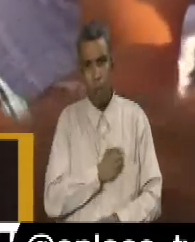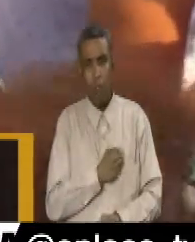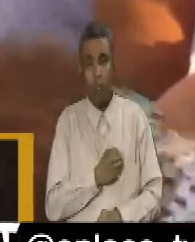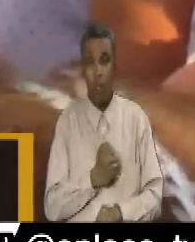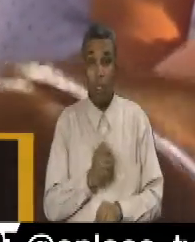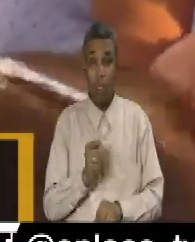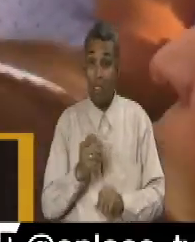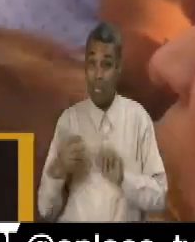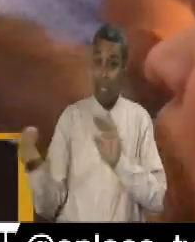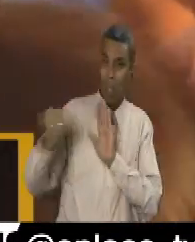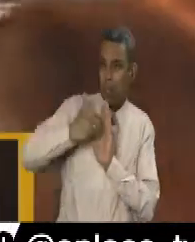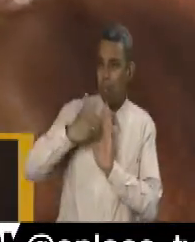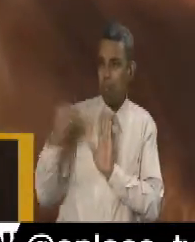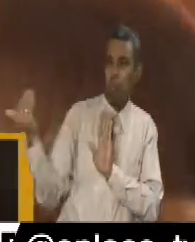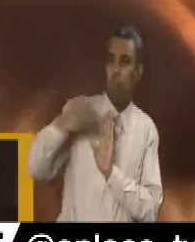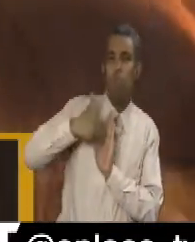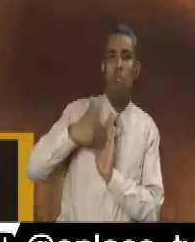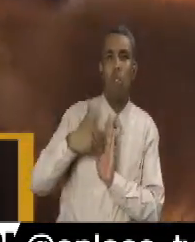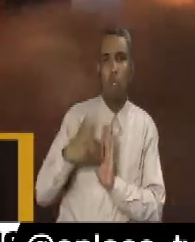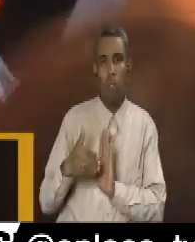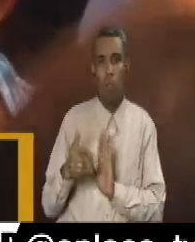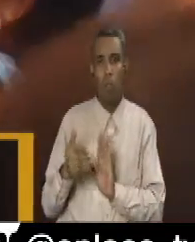perseguido con la intencionalidad de asesinarme